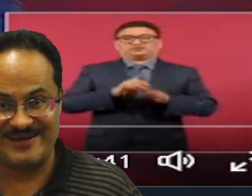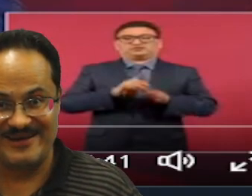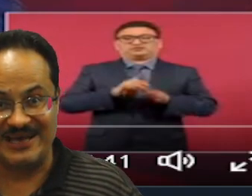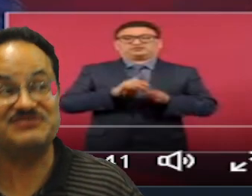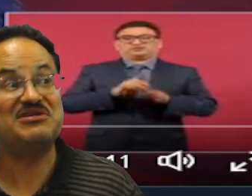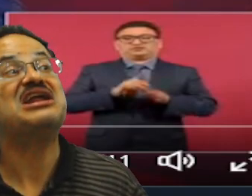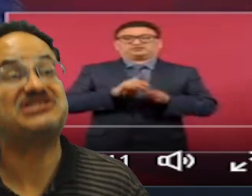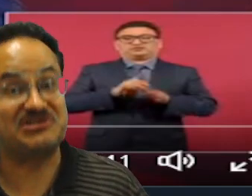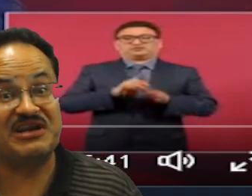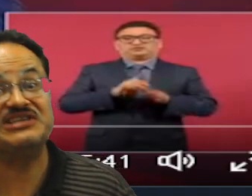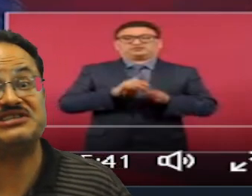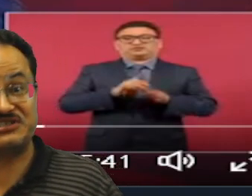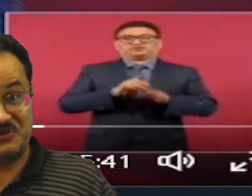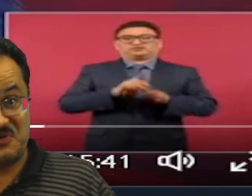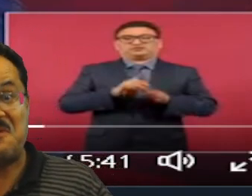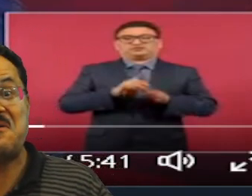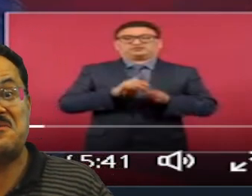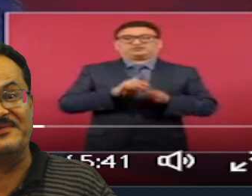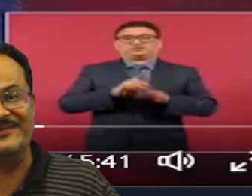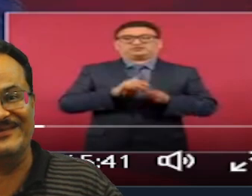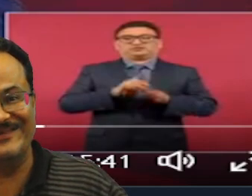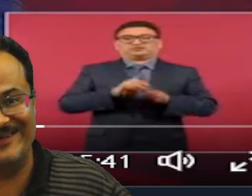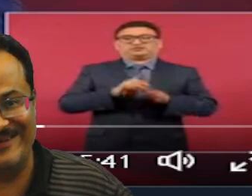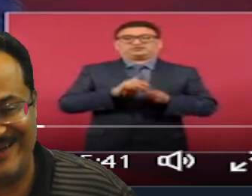es una nacionalización